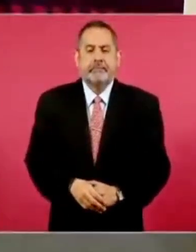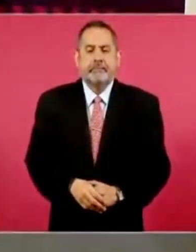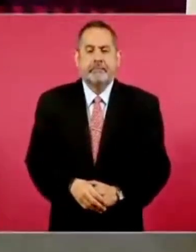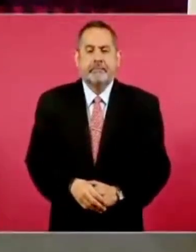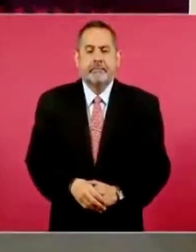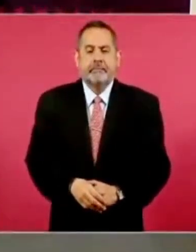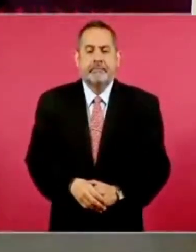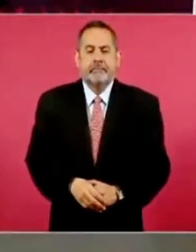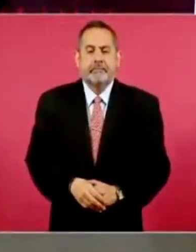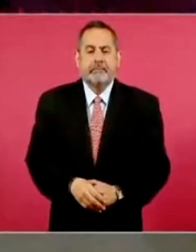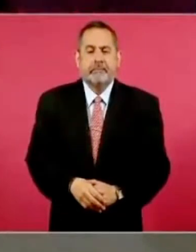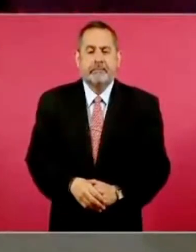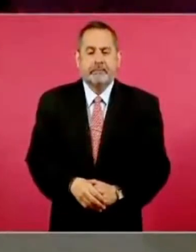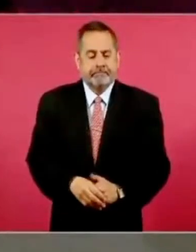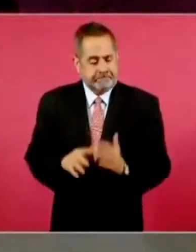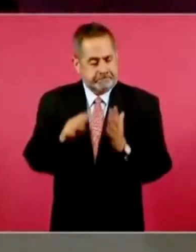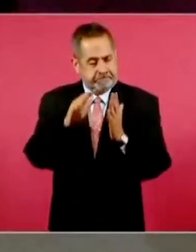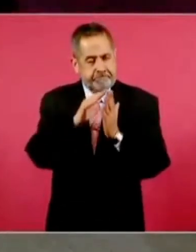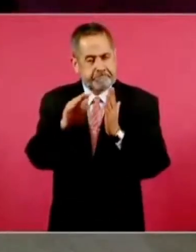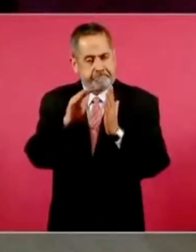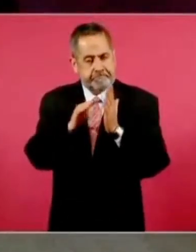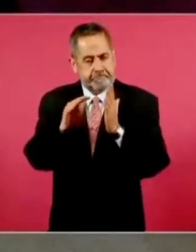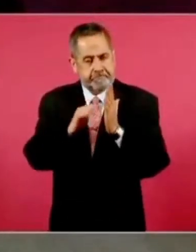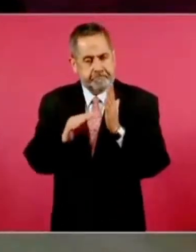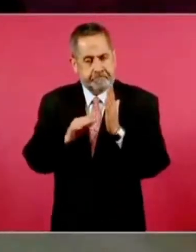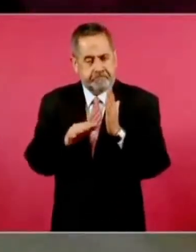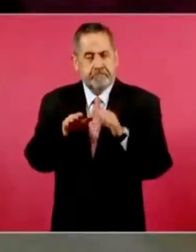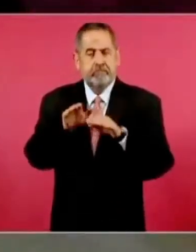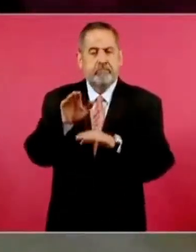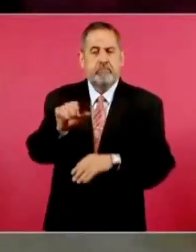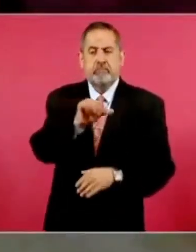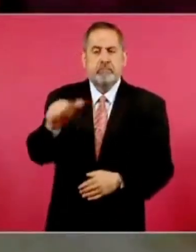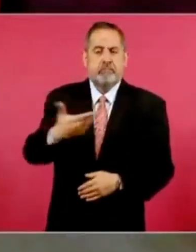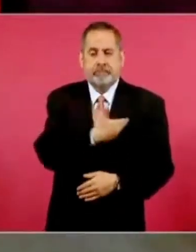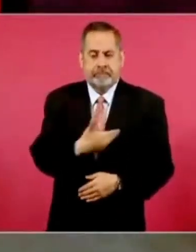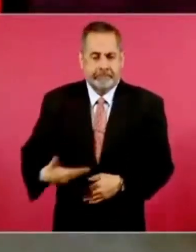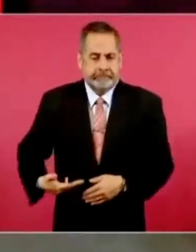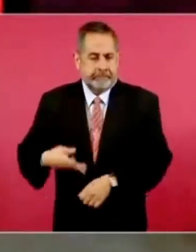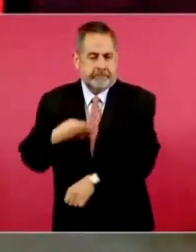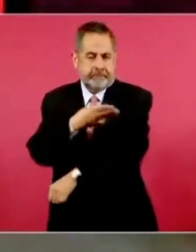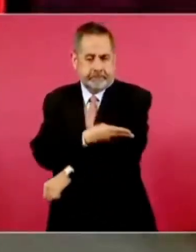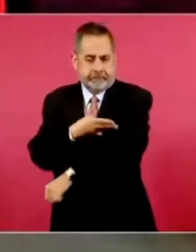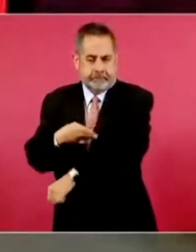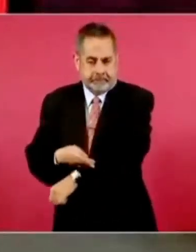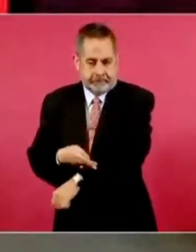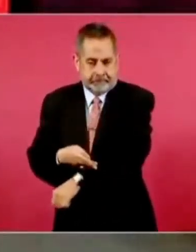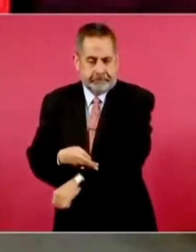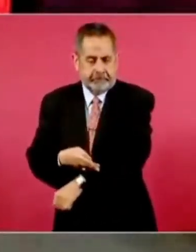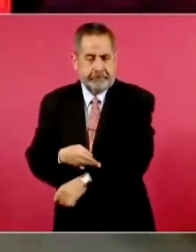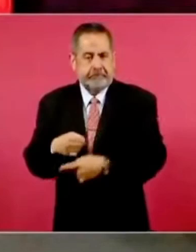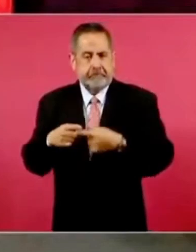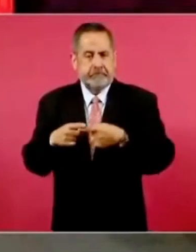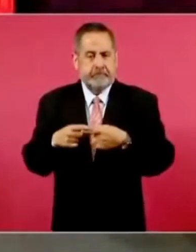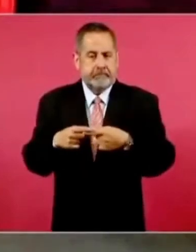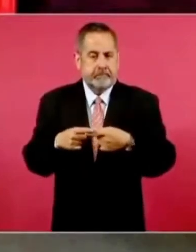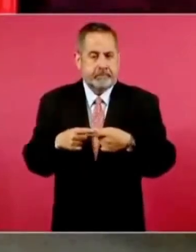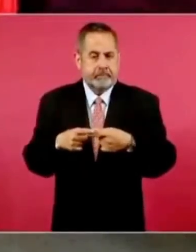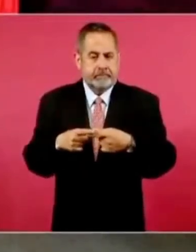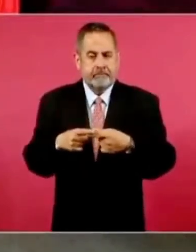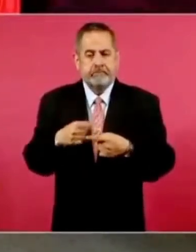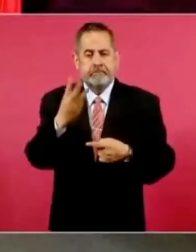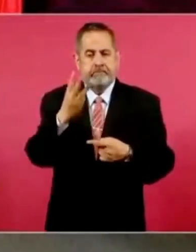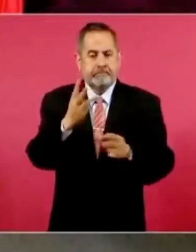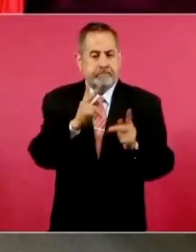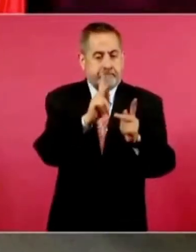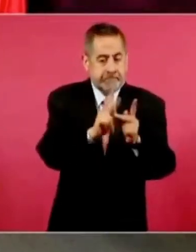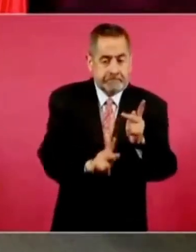Leo lo correspondiente al presidente Madero. Van a ser 3 partes,